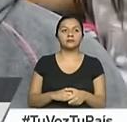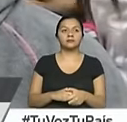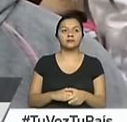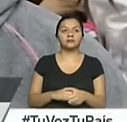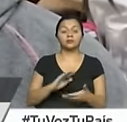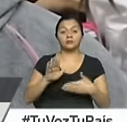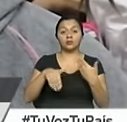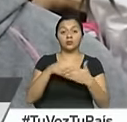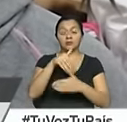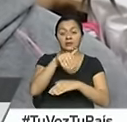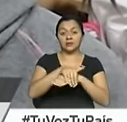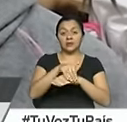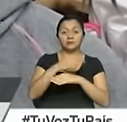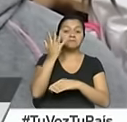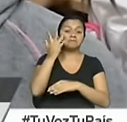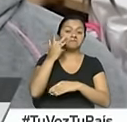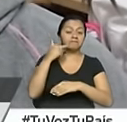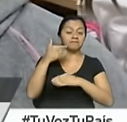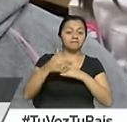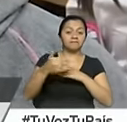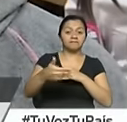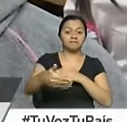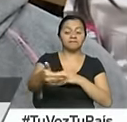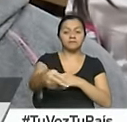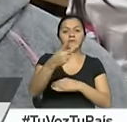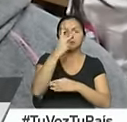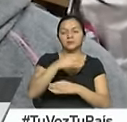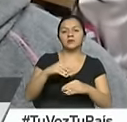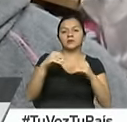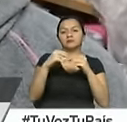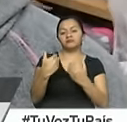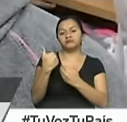las tardes todos los días y a hacer